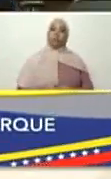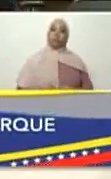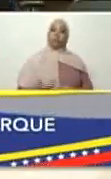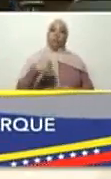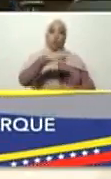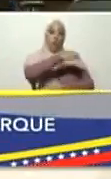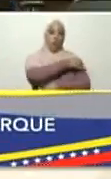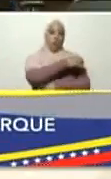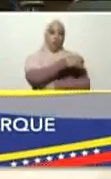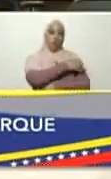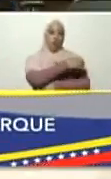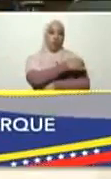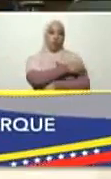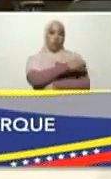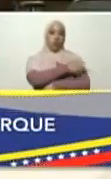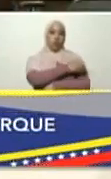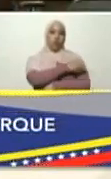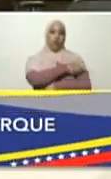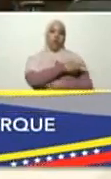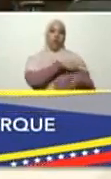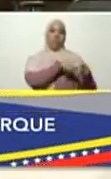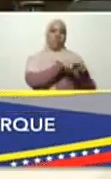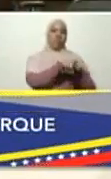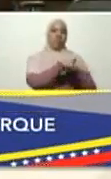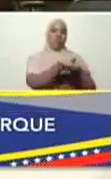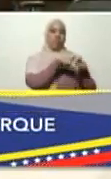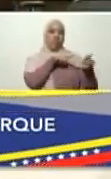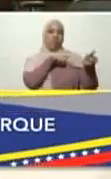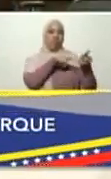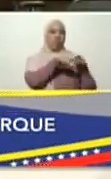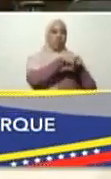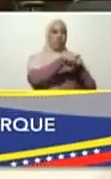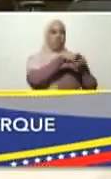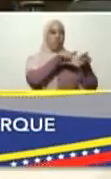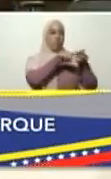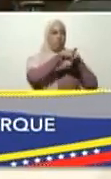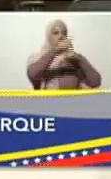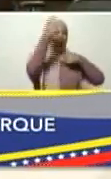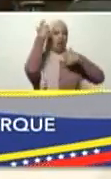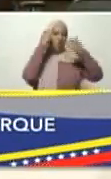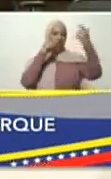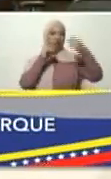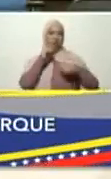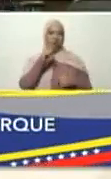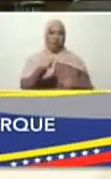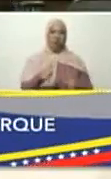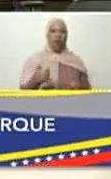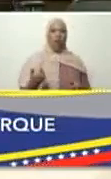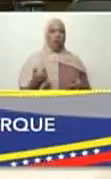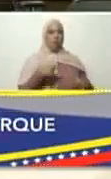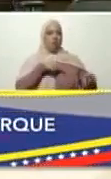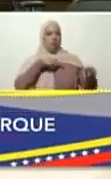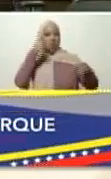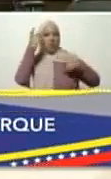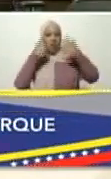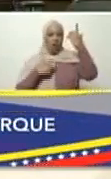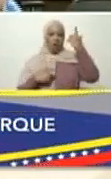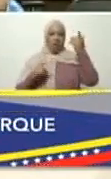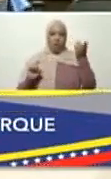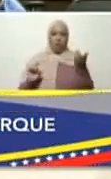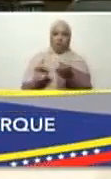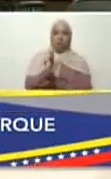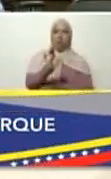rosa que criticaba, ¿no?, que Chávez es un caudillo, que si Chávez no está se acaba el proceso, se acaba el proceso. No